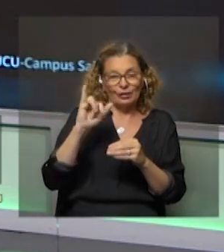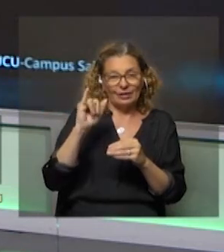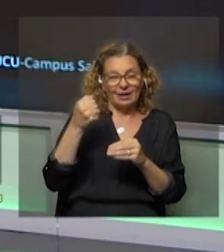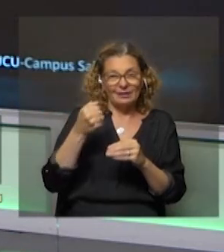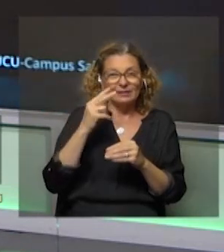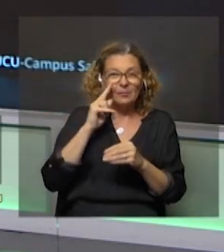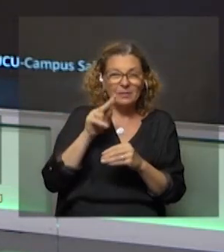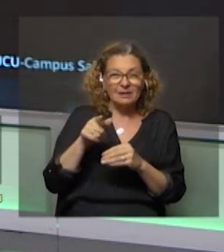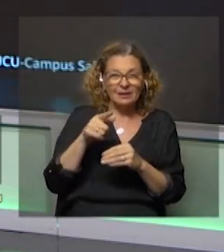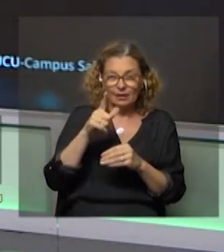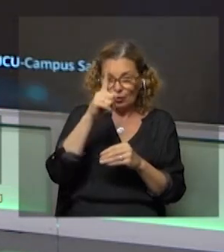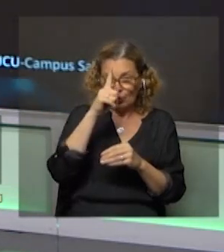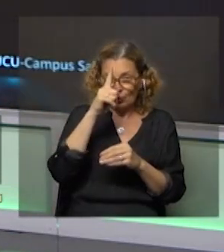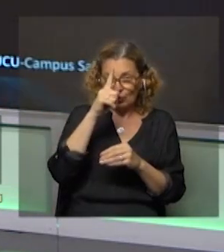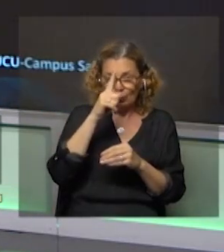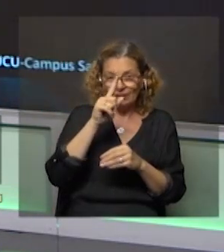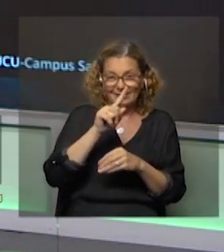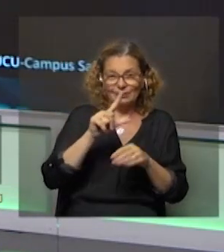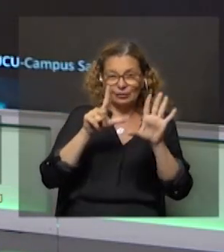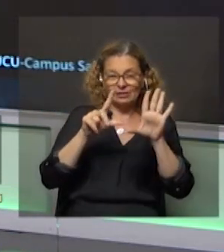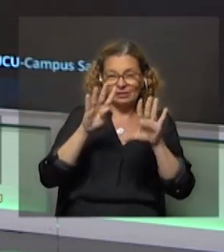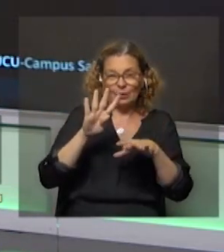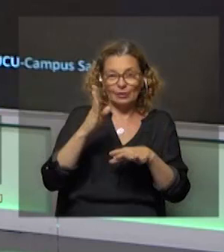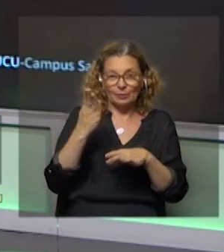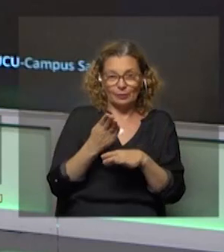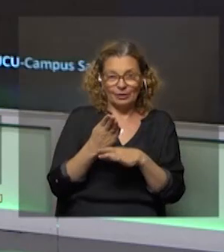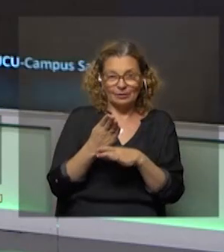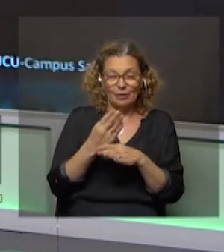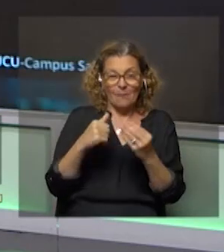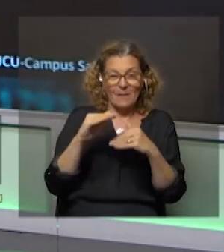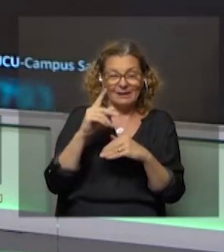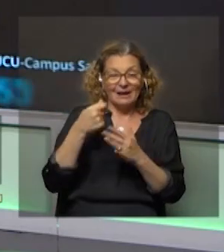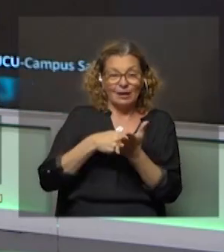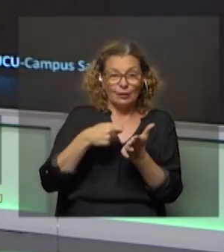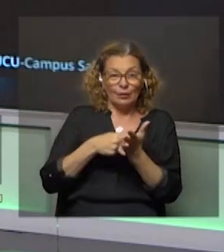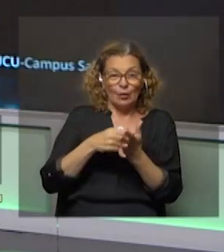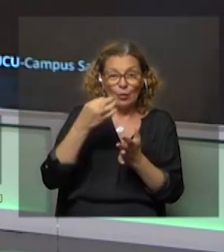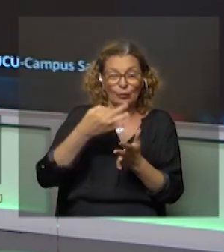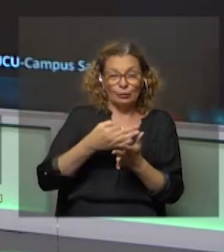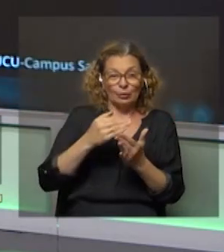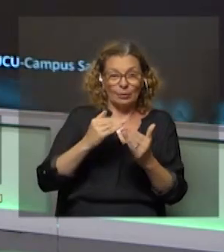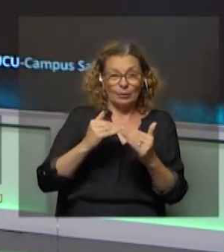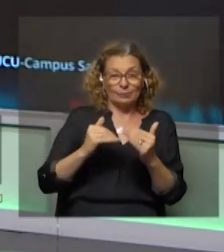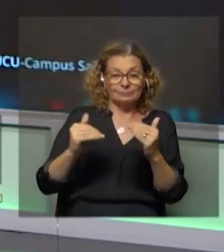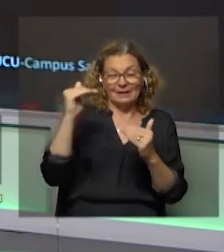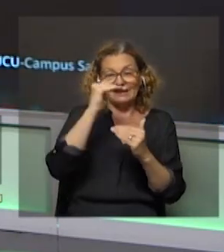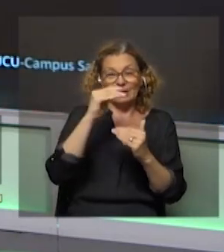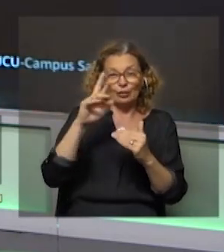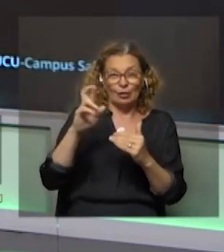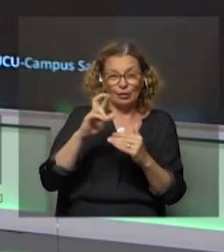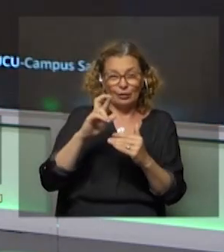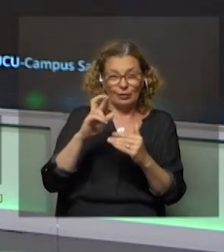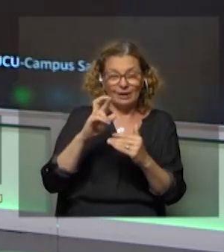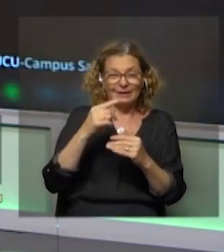si se fijan en julio está a 174 por ciento más caro justamente porque acá es cuando se da el salto del dólar que